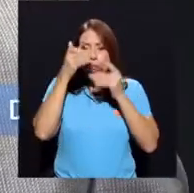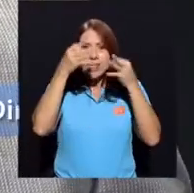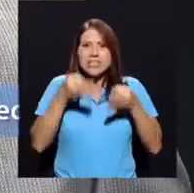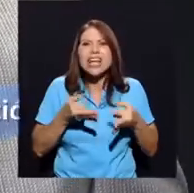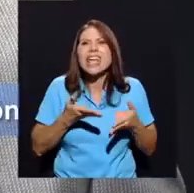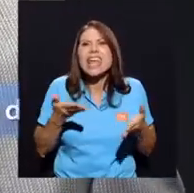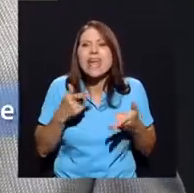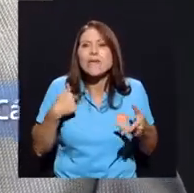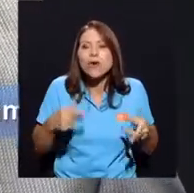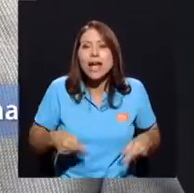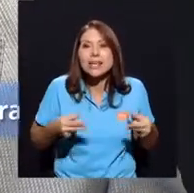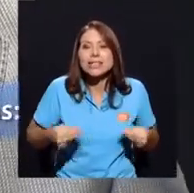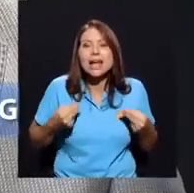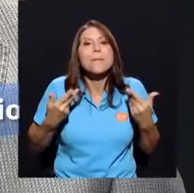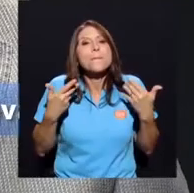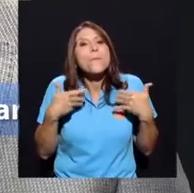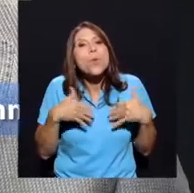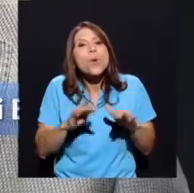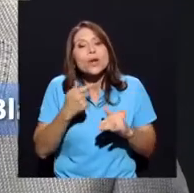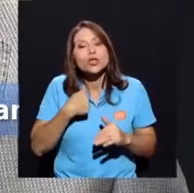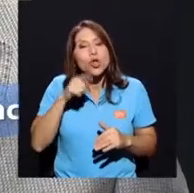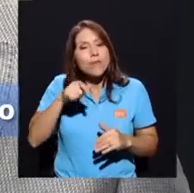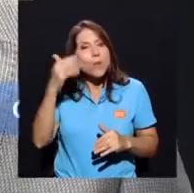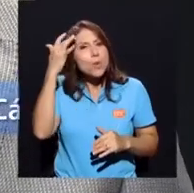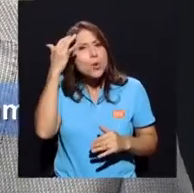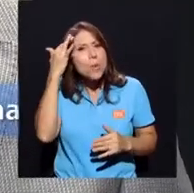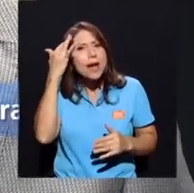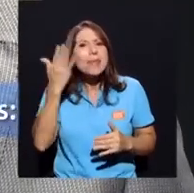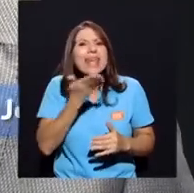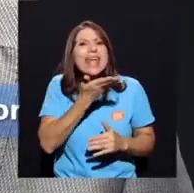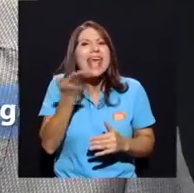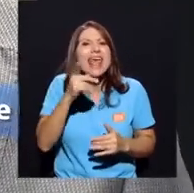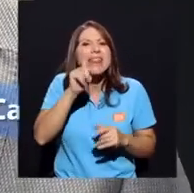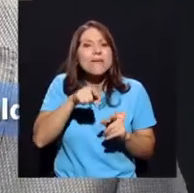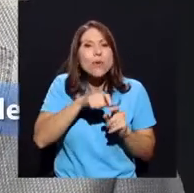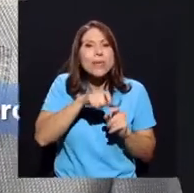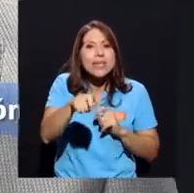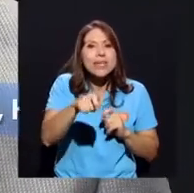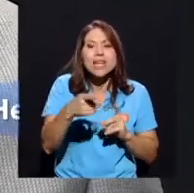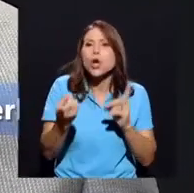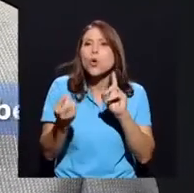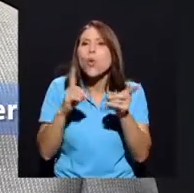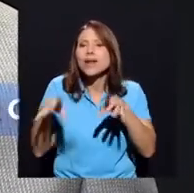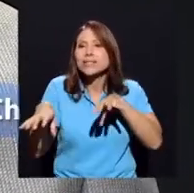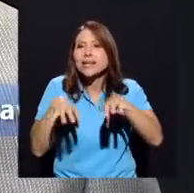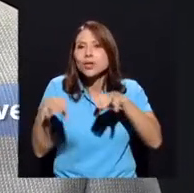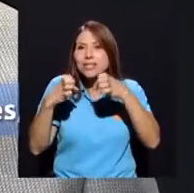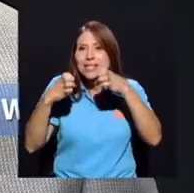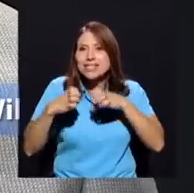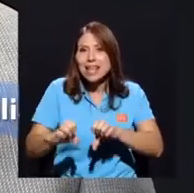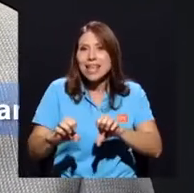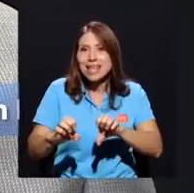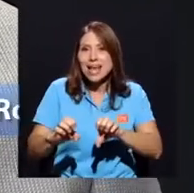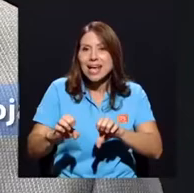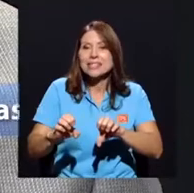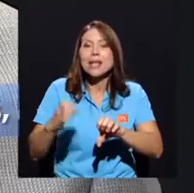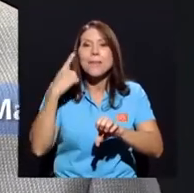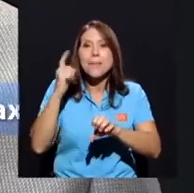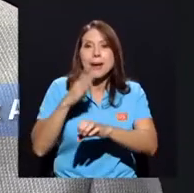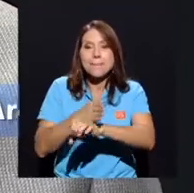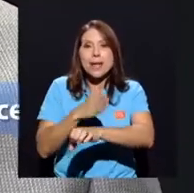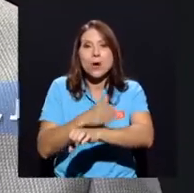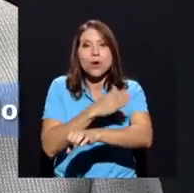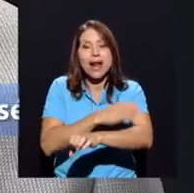debería preocuparme en qué es lo que tengo que medir y cuáles son las acciones estratégicas que hay que hacer desde el gobierno central para mejorar